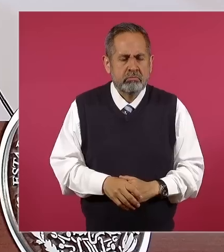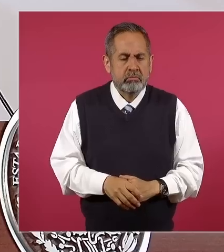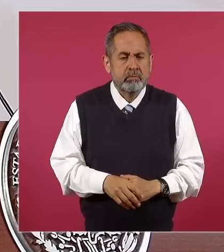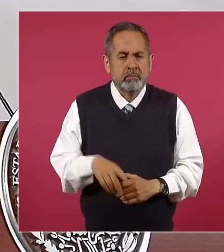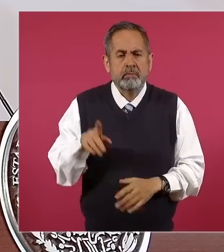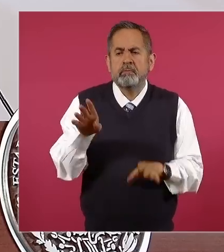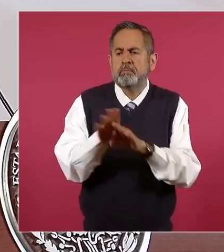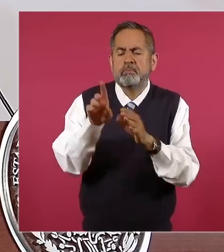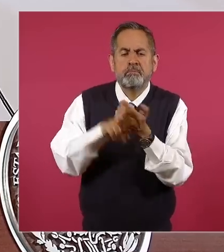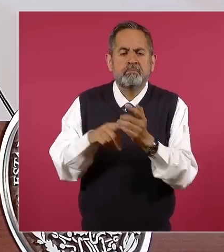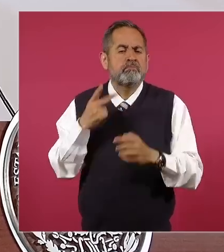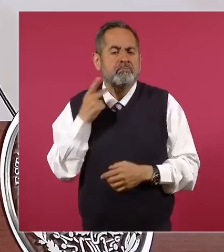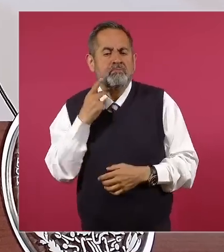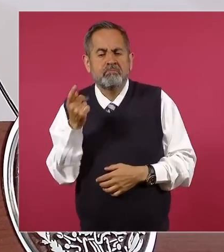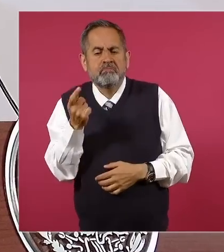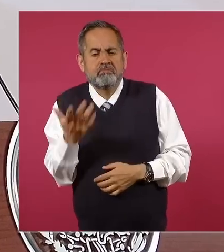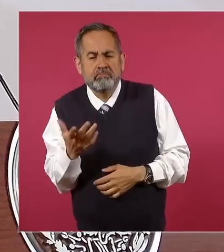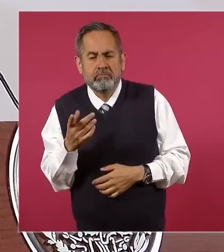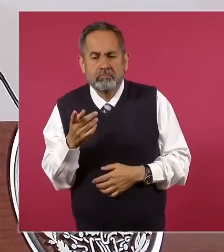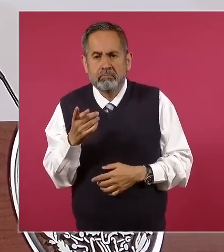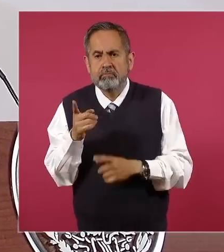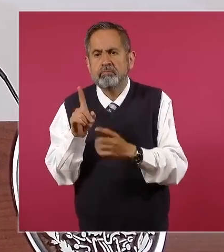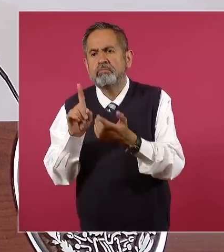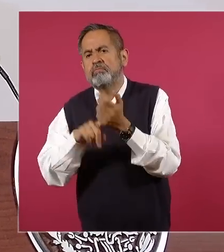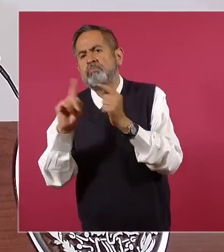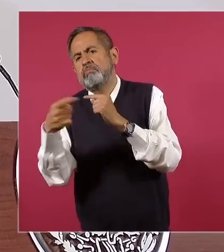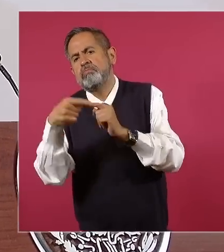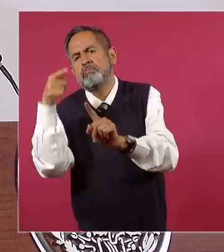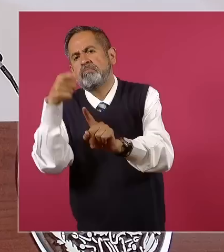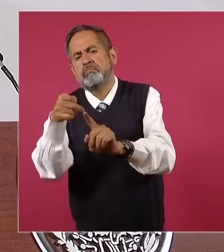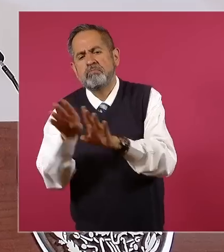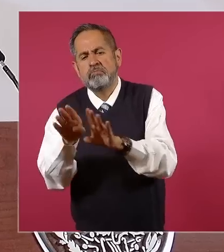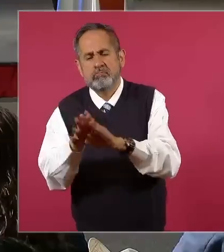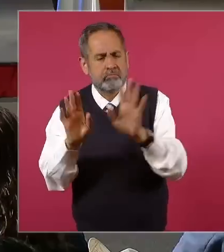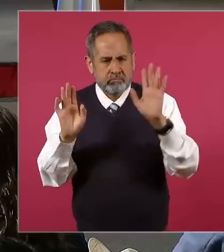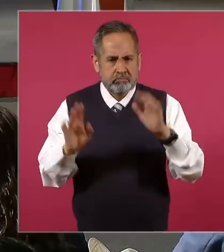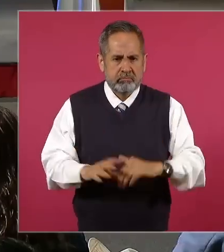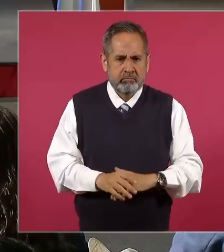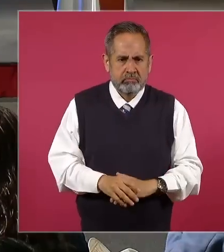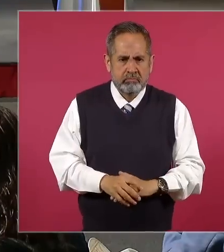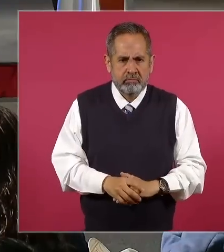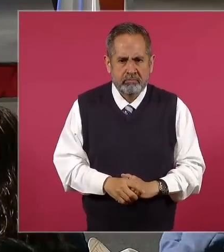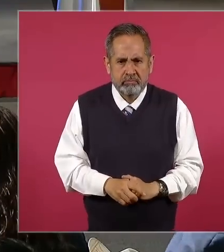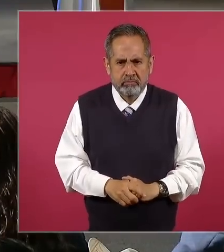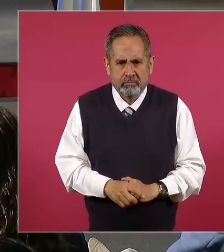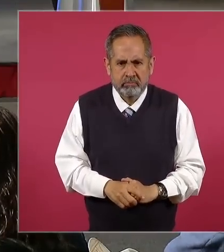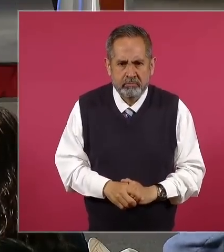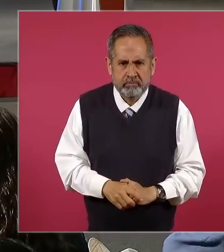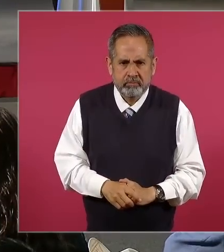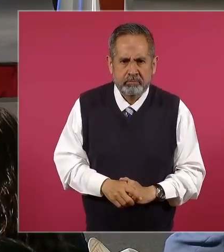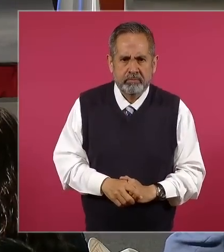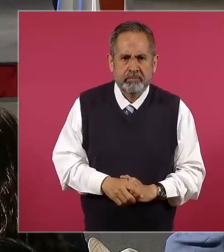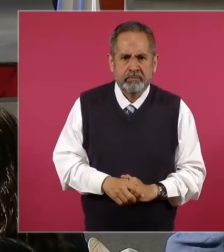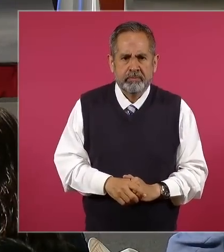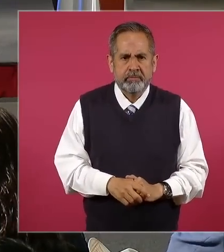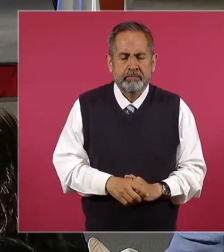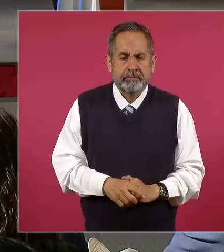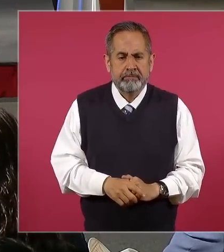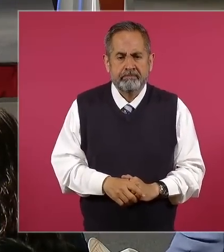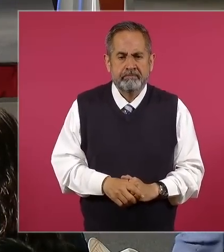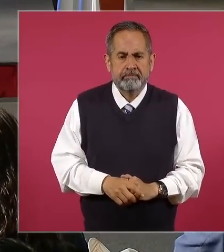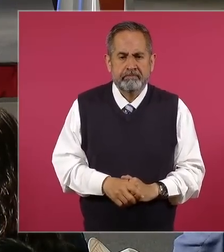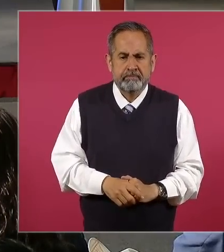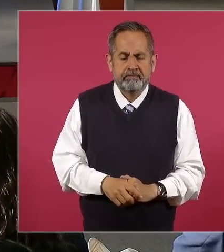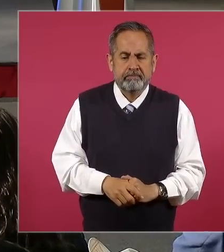los medios son fines, no es como